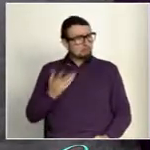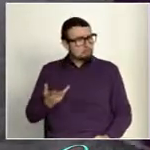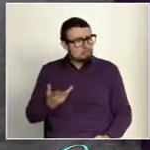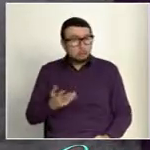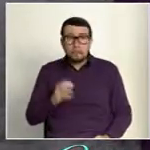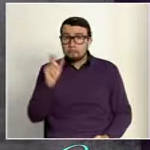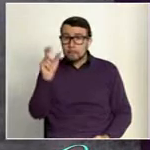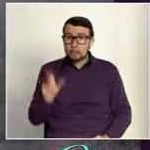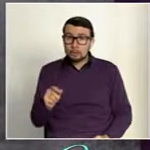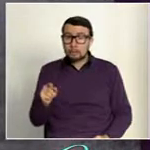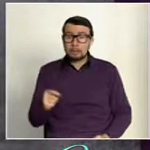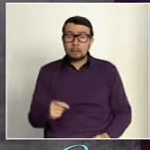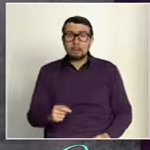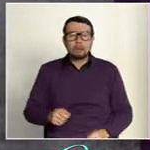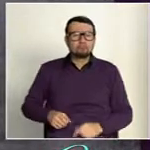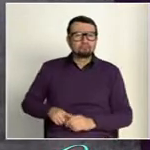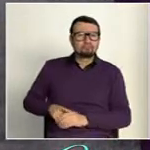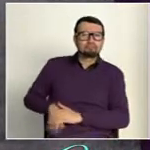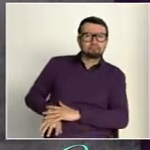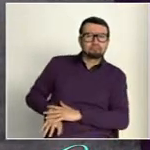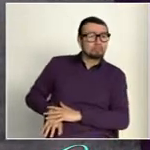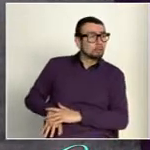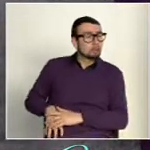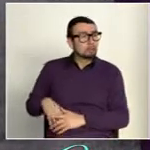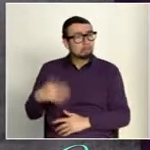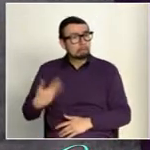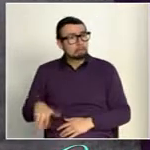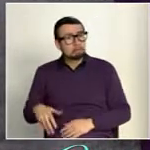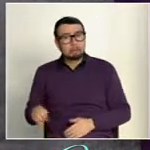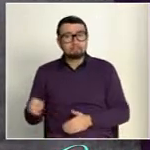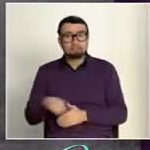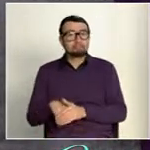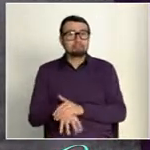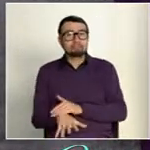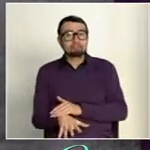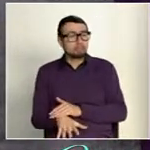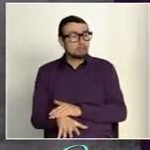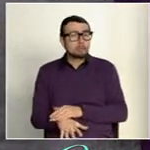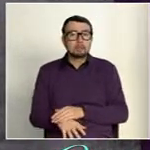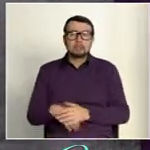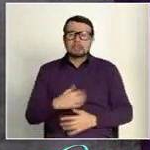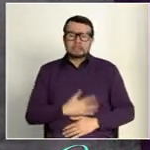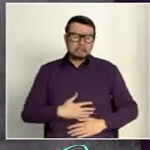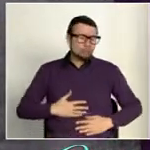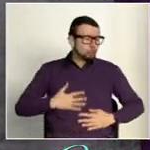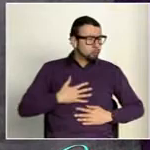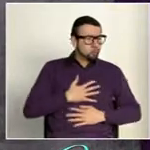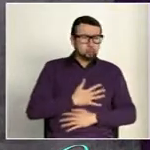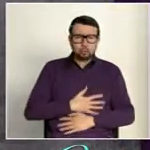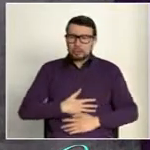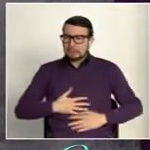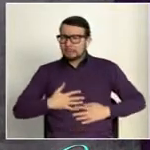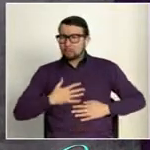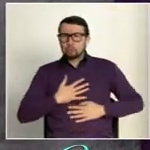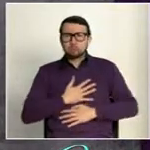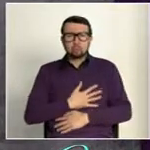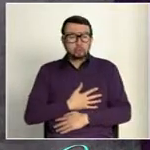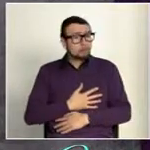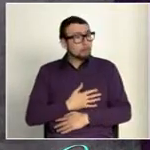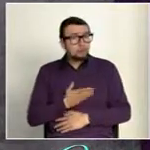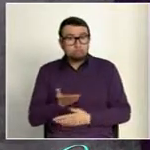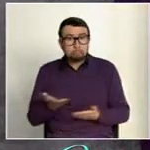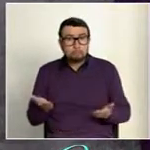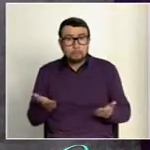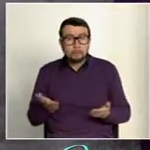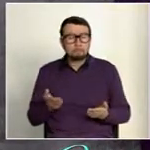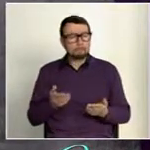tener flatulencias y a tener aún problemas digestivos. Este tipo de